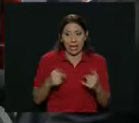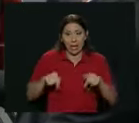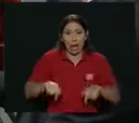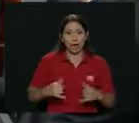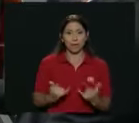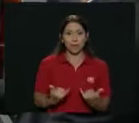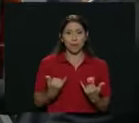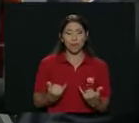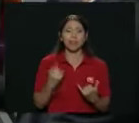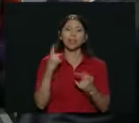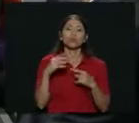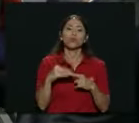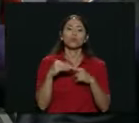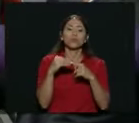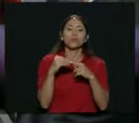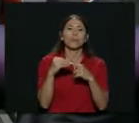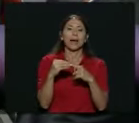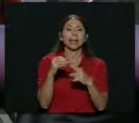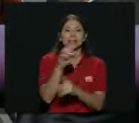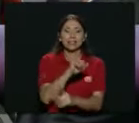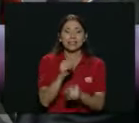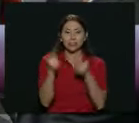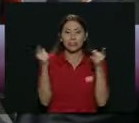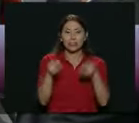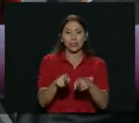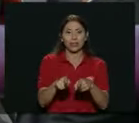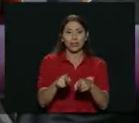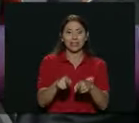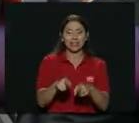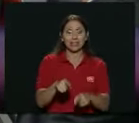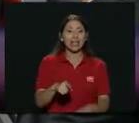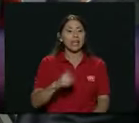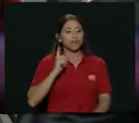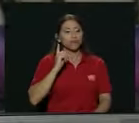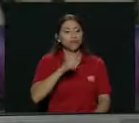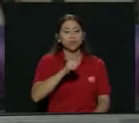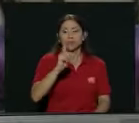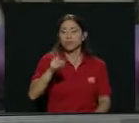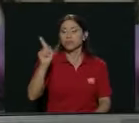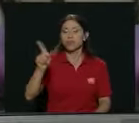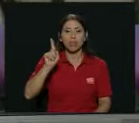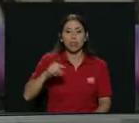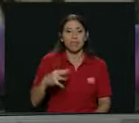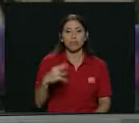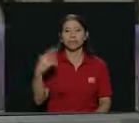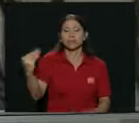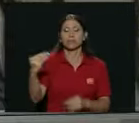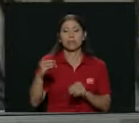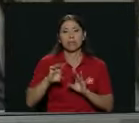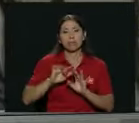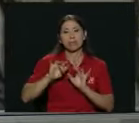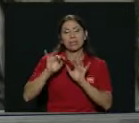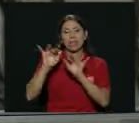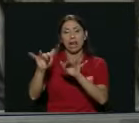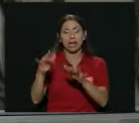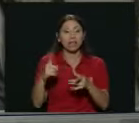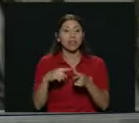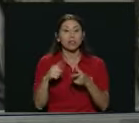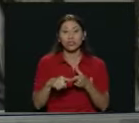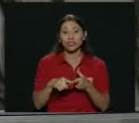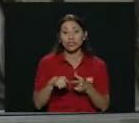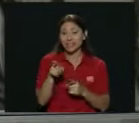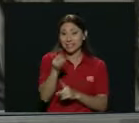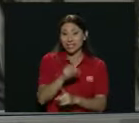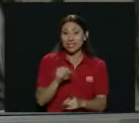uno de los principales hechos que obliga a las personas a migrar. Entonces, ante estas situaciones